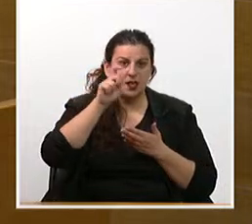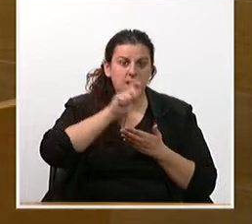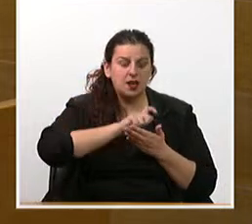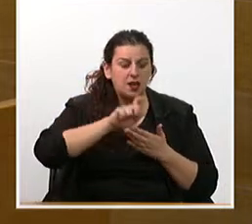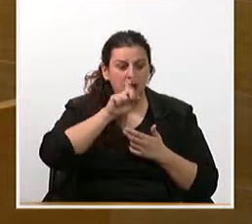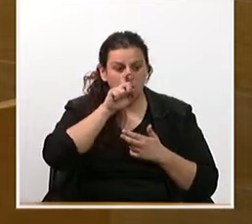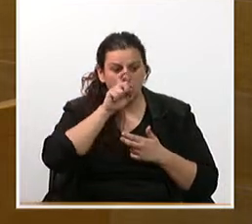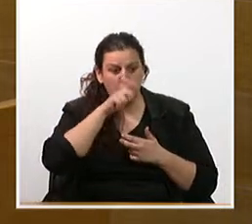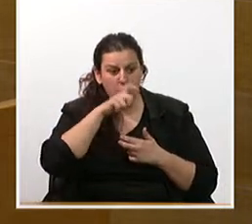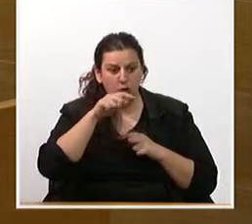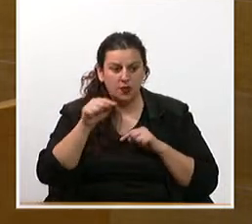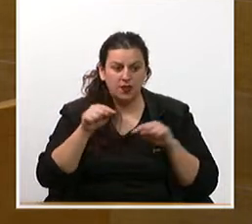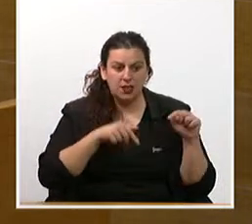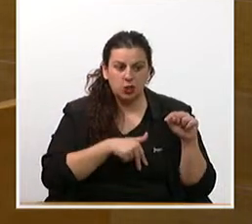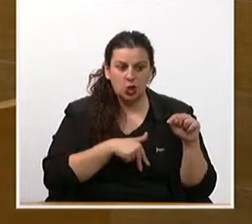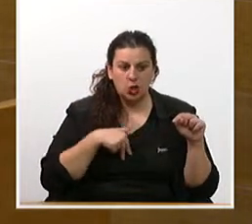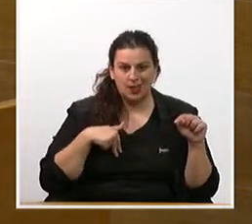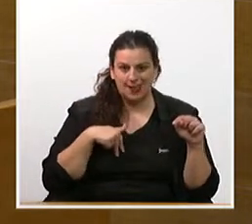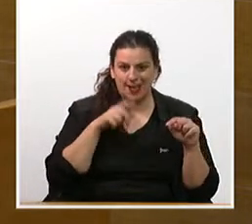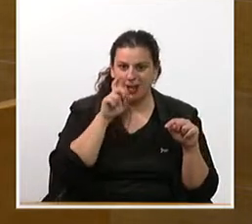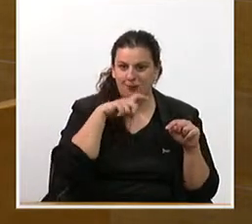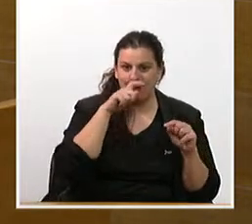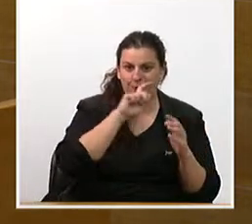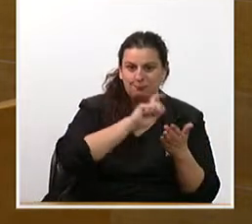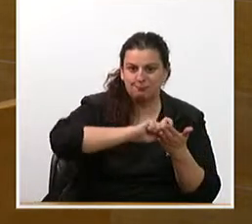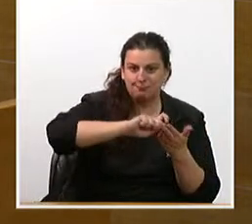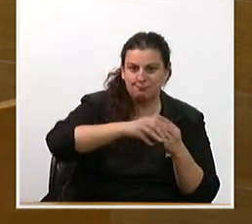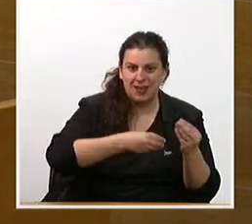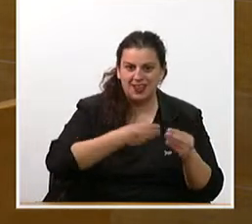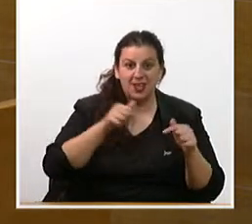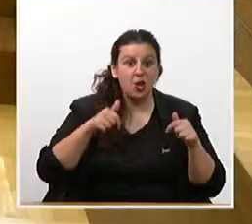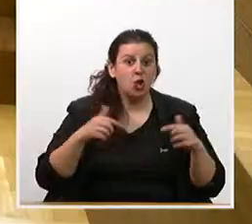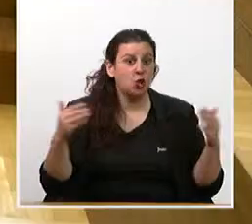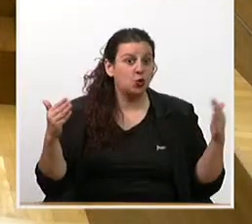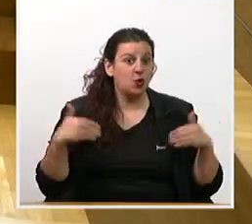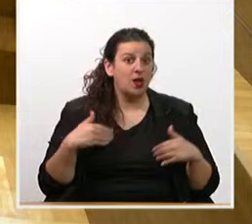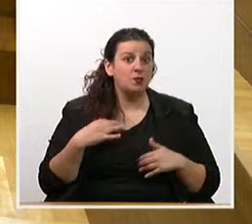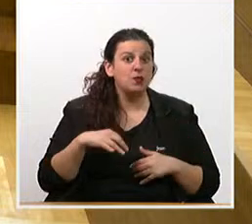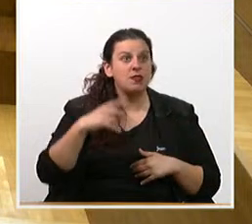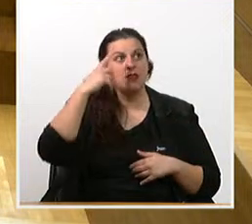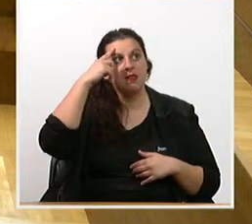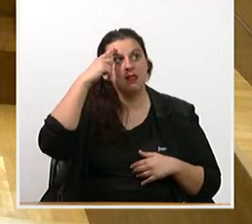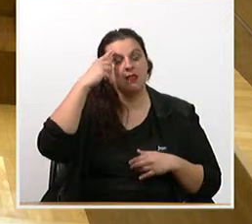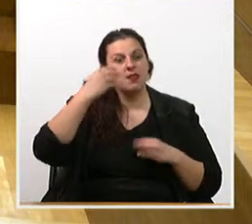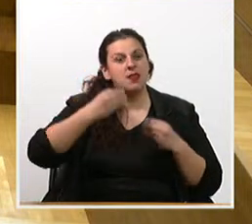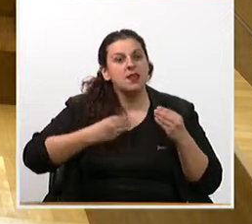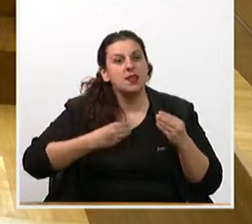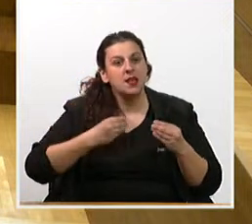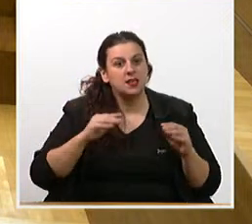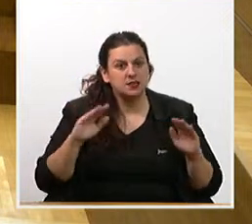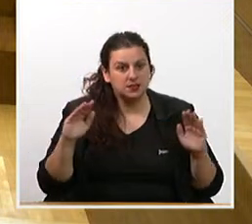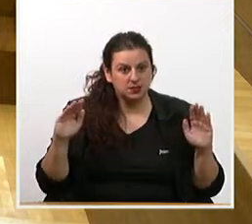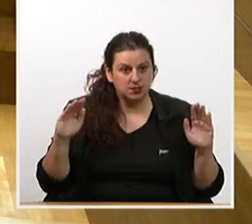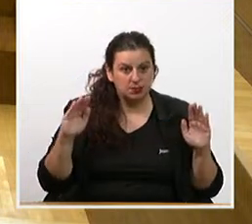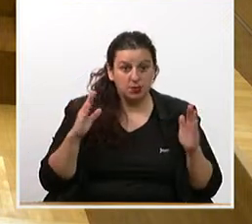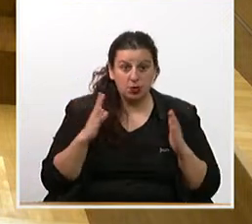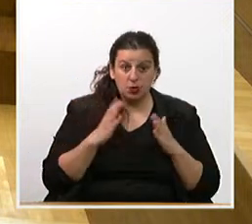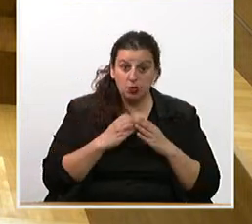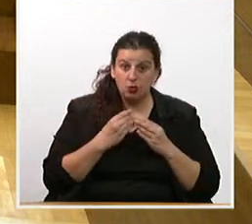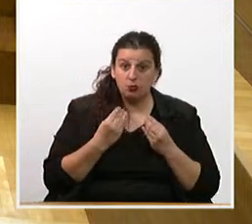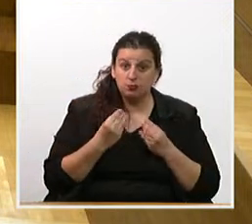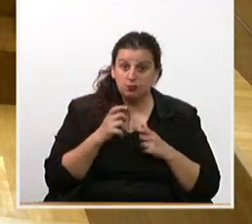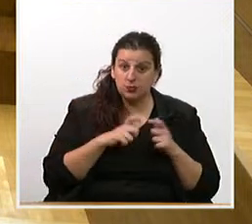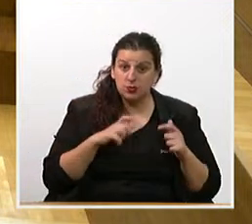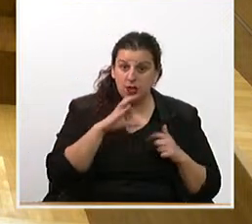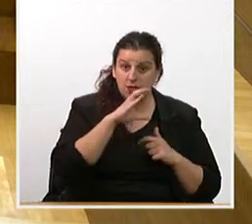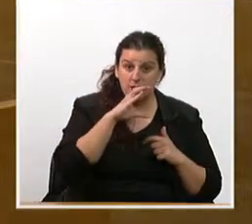que hacer los directores generales que hoy no están todos los días ahí Y quizá echen de menos esas reuniones pero con todos estos señores de comisiones obreras y de